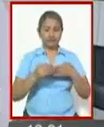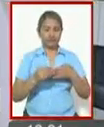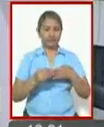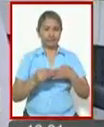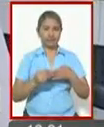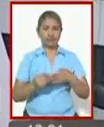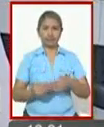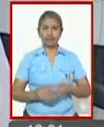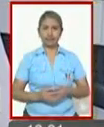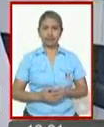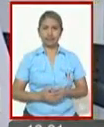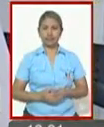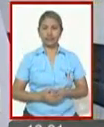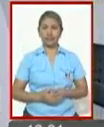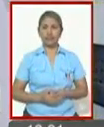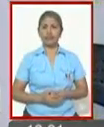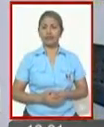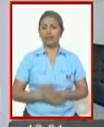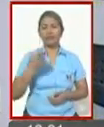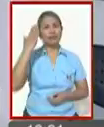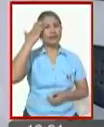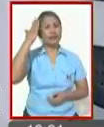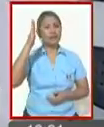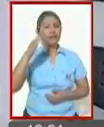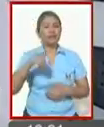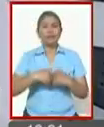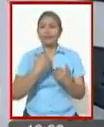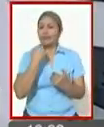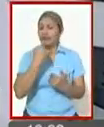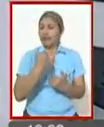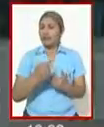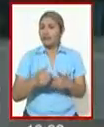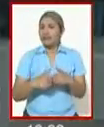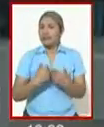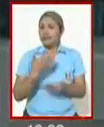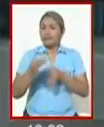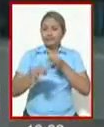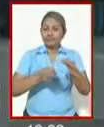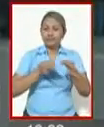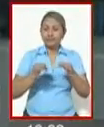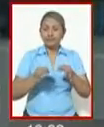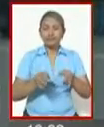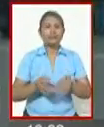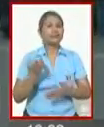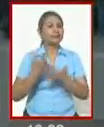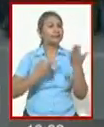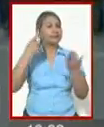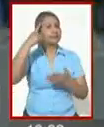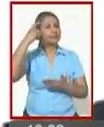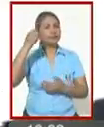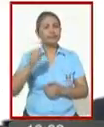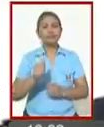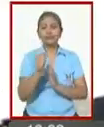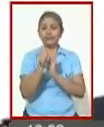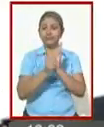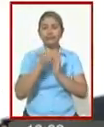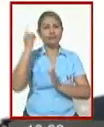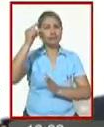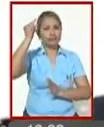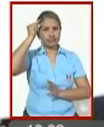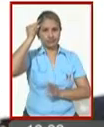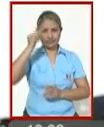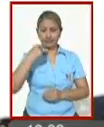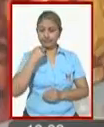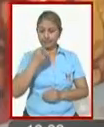ya no sé cómo decirle ni cómo explicarlo, qué pensarán los asesores del